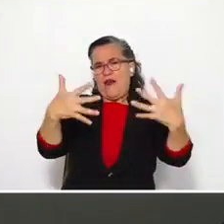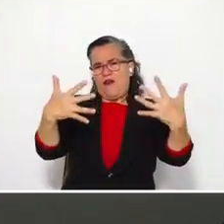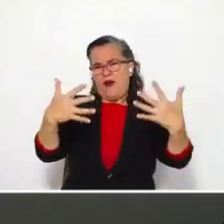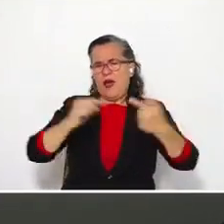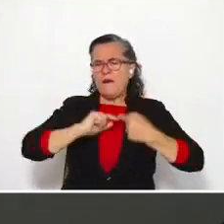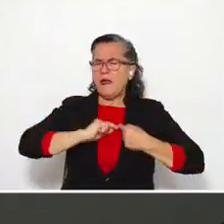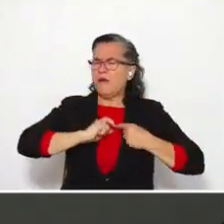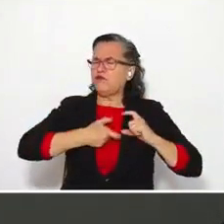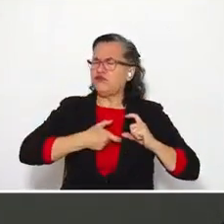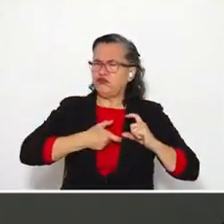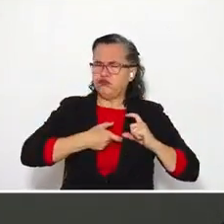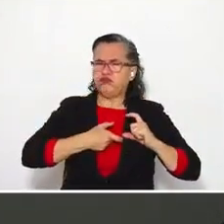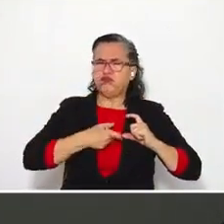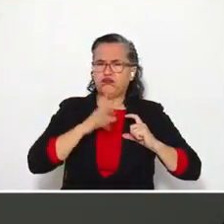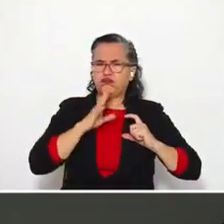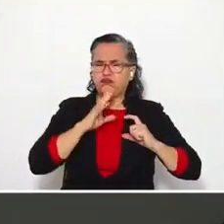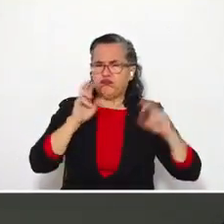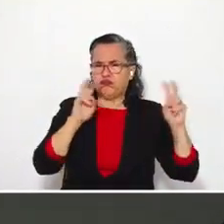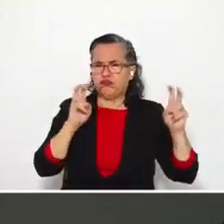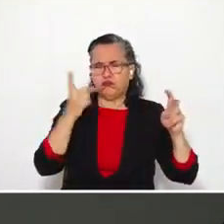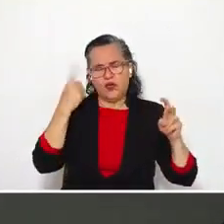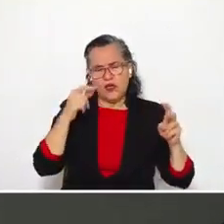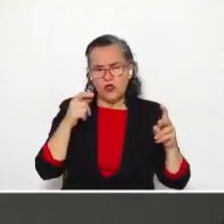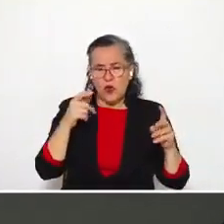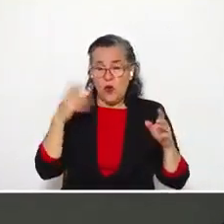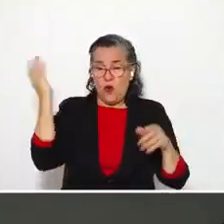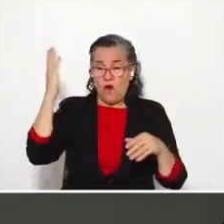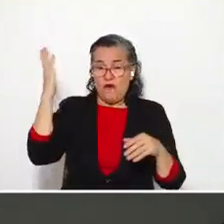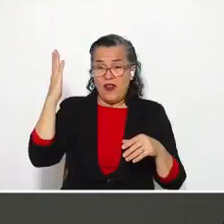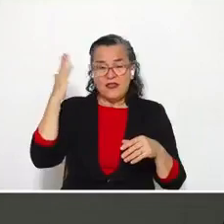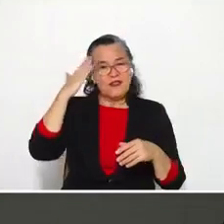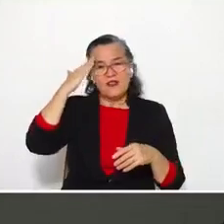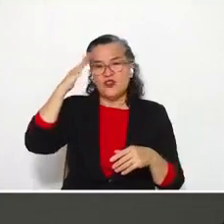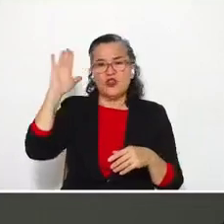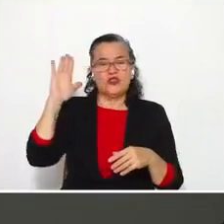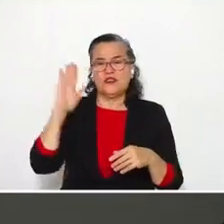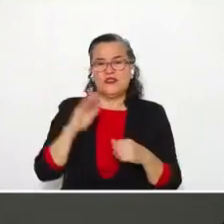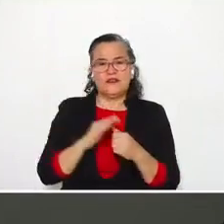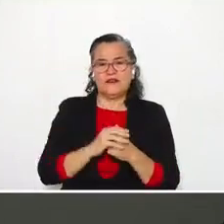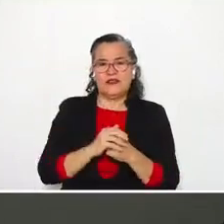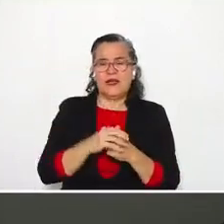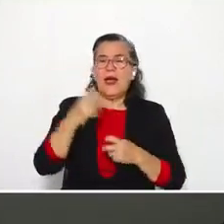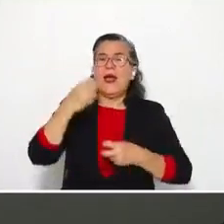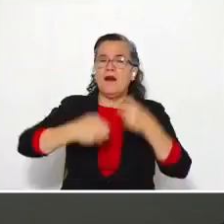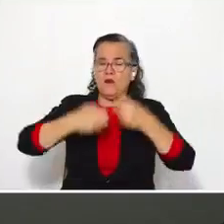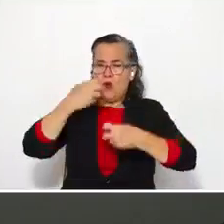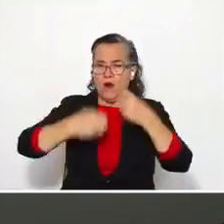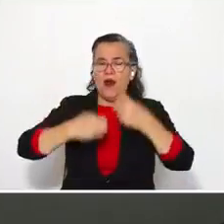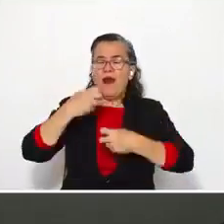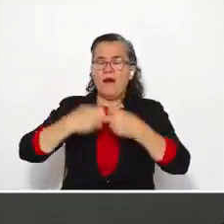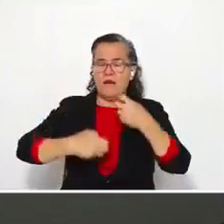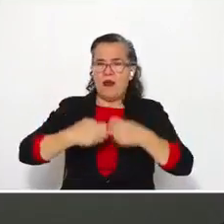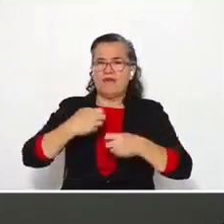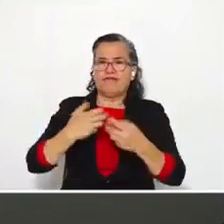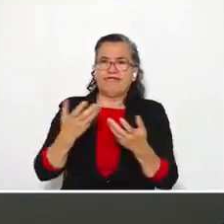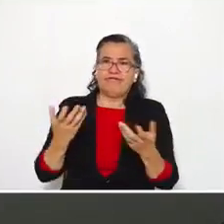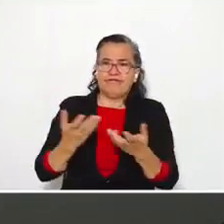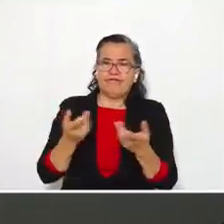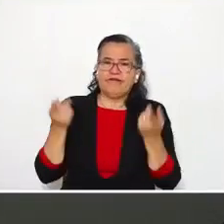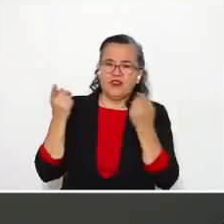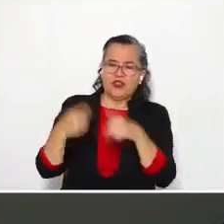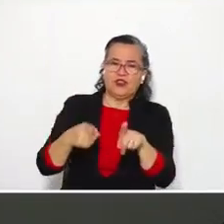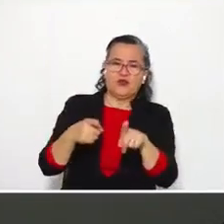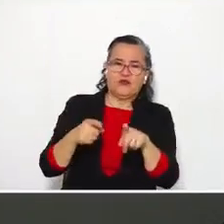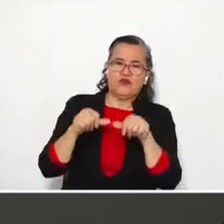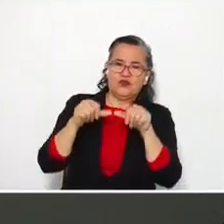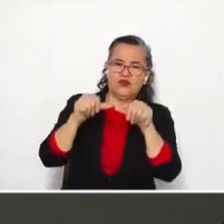porque cuando yo preparé la conferencia no sabía del problema que se dio y se